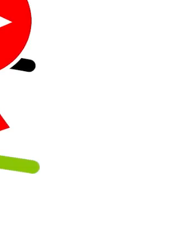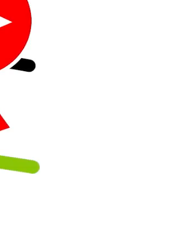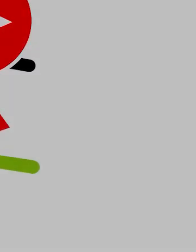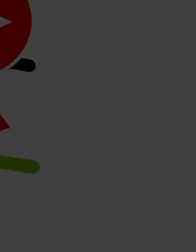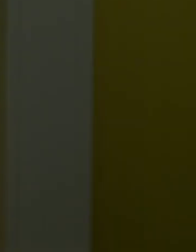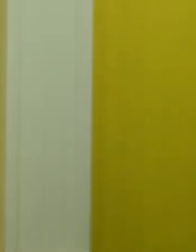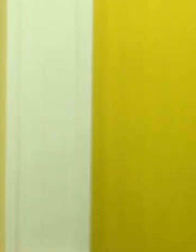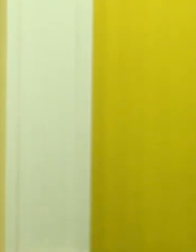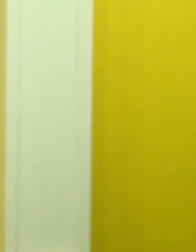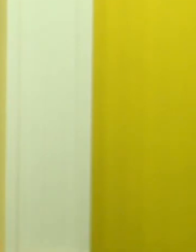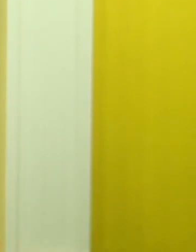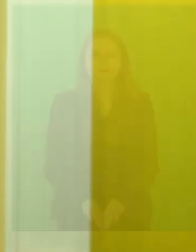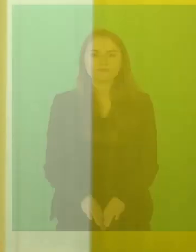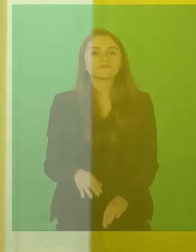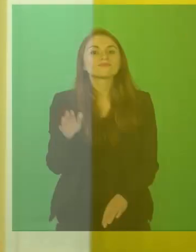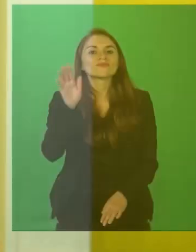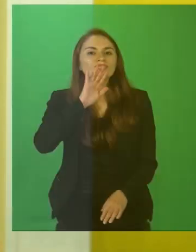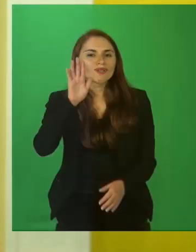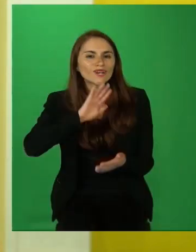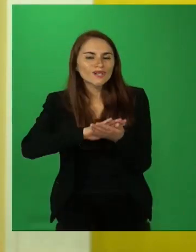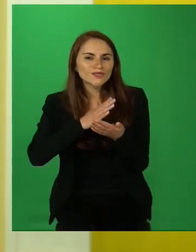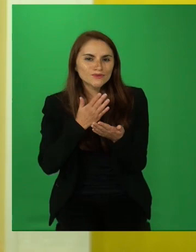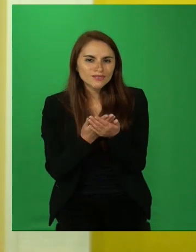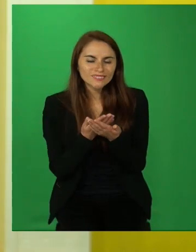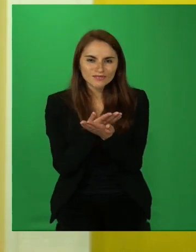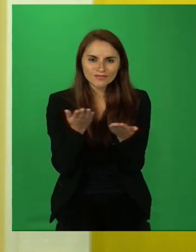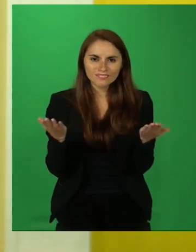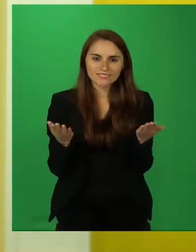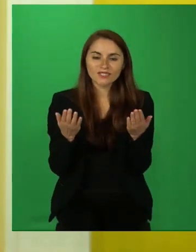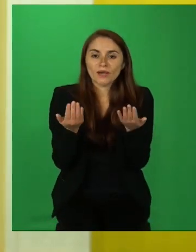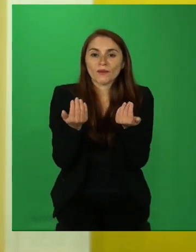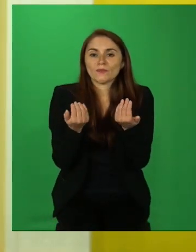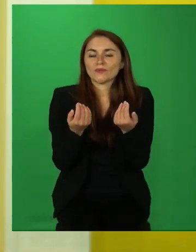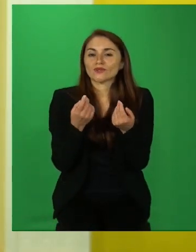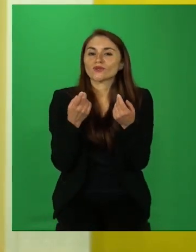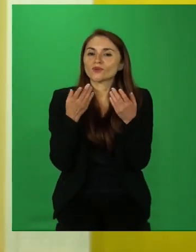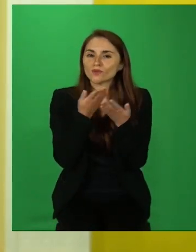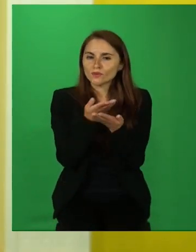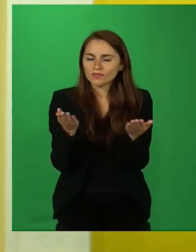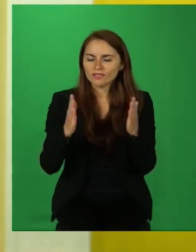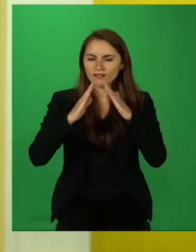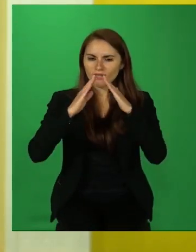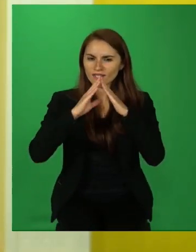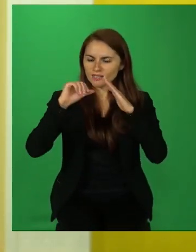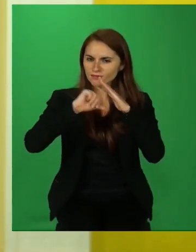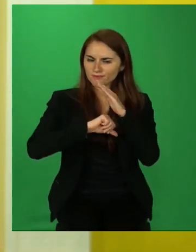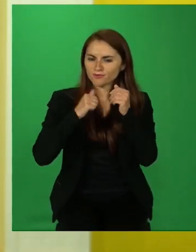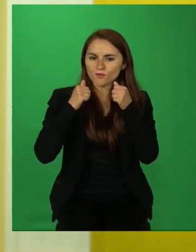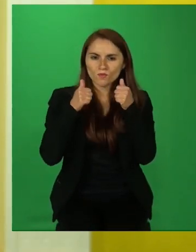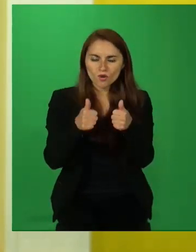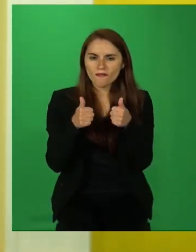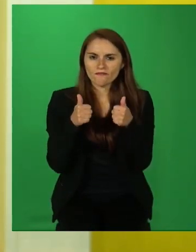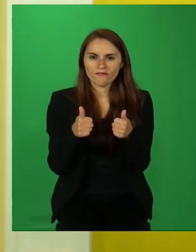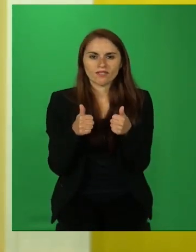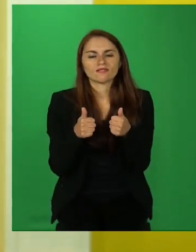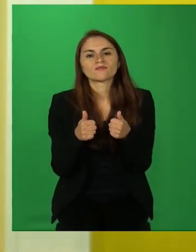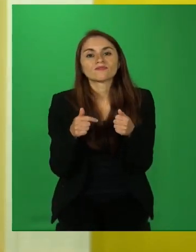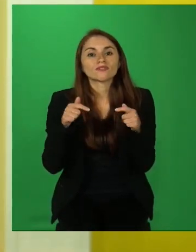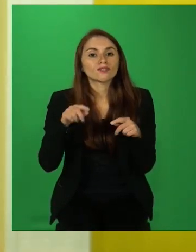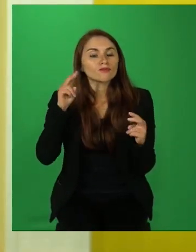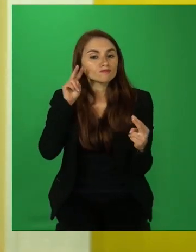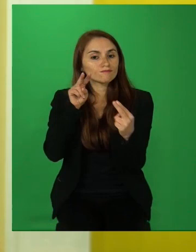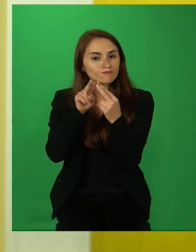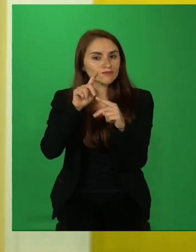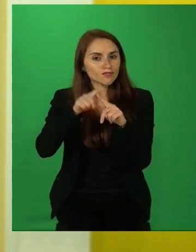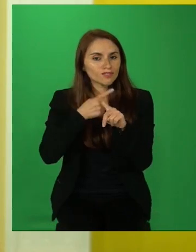educa hola como estan espero que se encuentren muy bien en casa nos volvemos a encontrar para una nueva